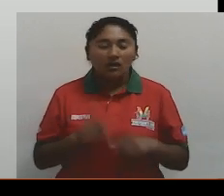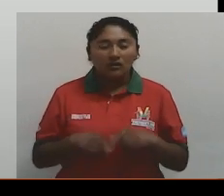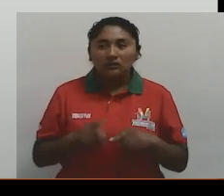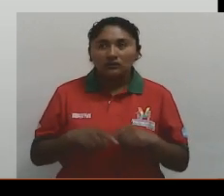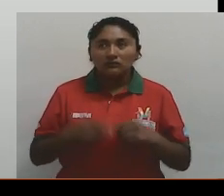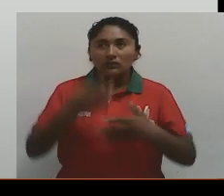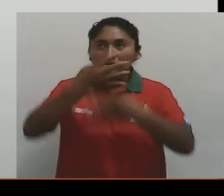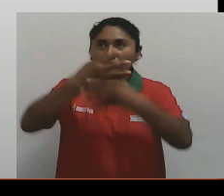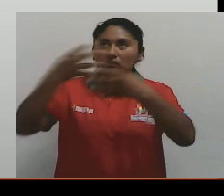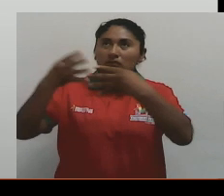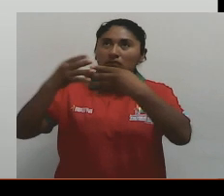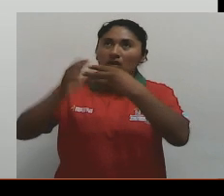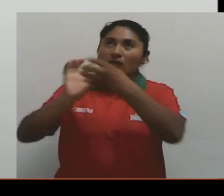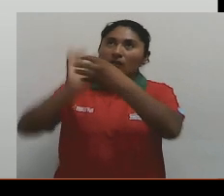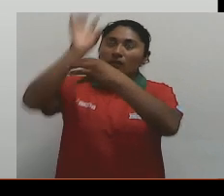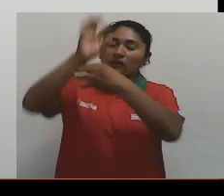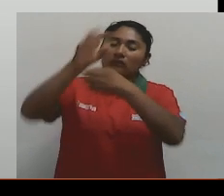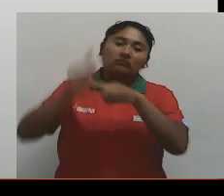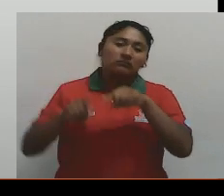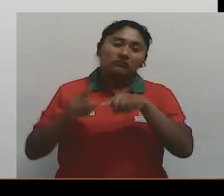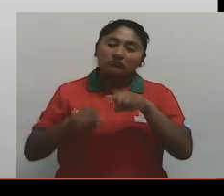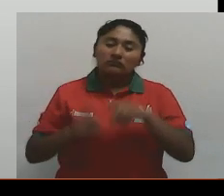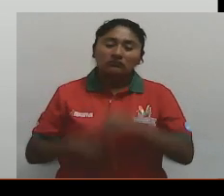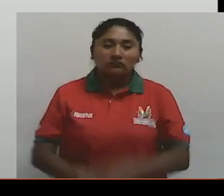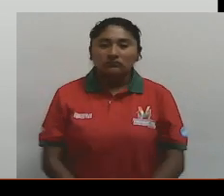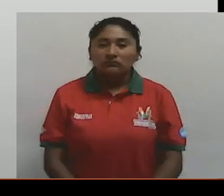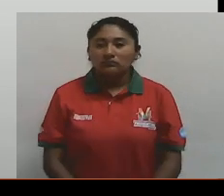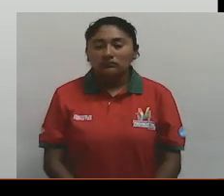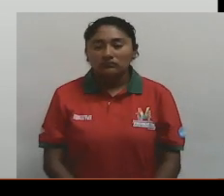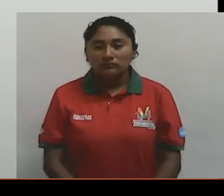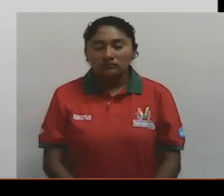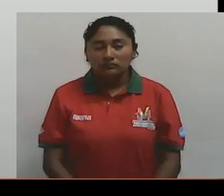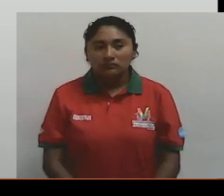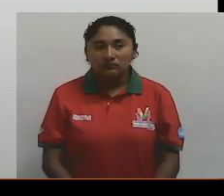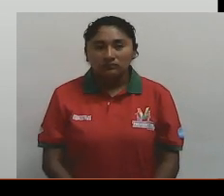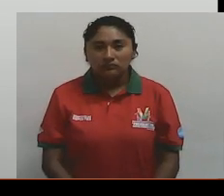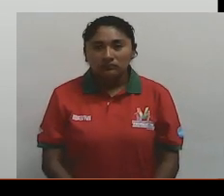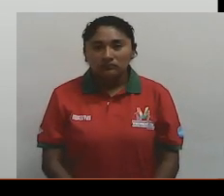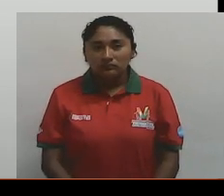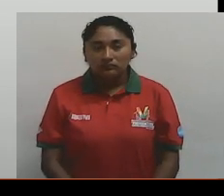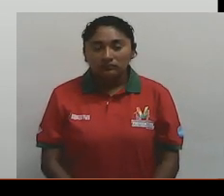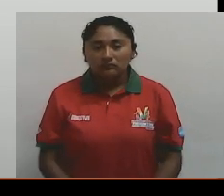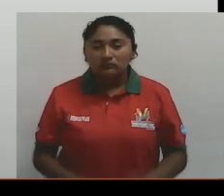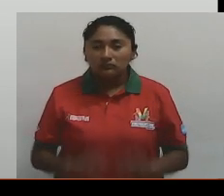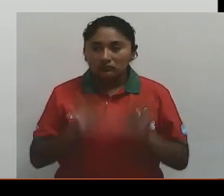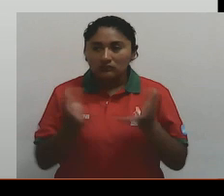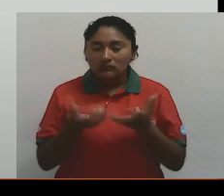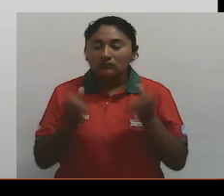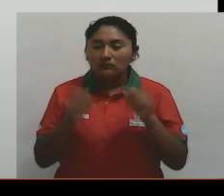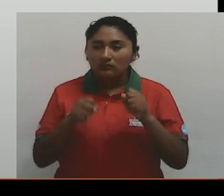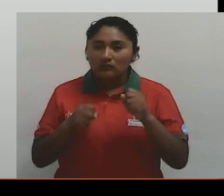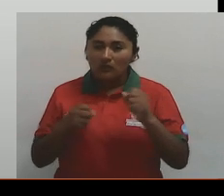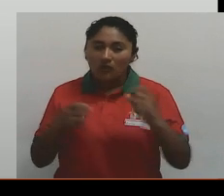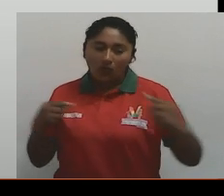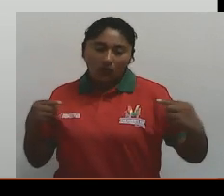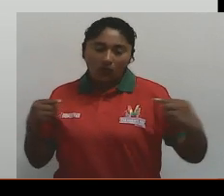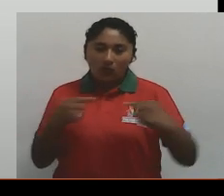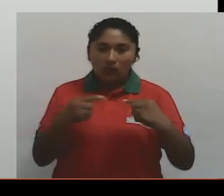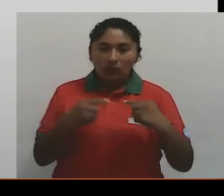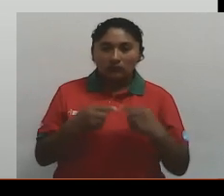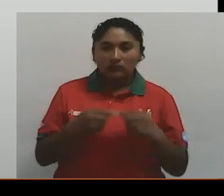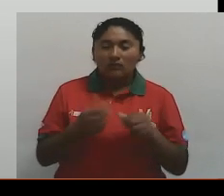líbero, mientras este se encuentra ubicado en su zona de frente. El balón puede ser atacado libremente si el líbero realiza la misma acción desde afuera de la